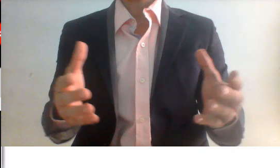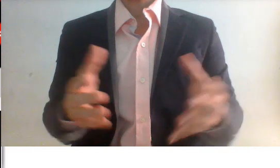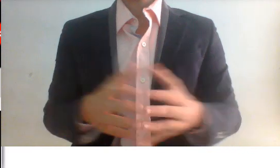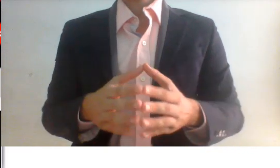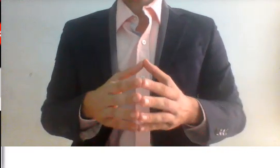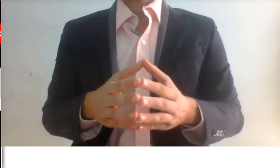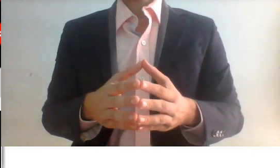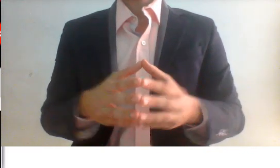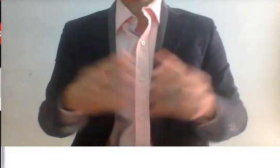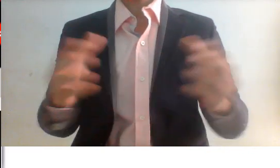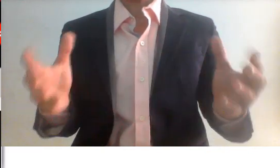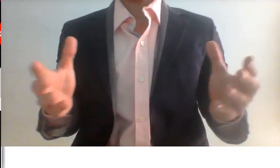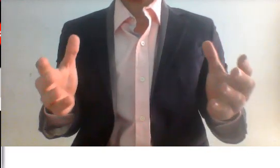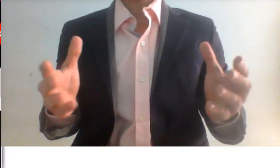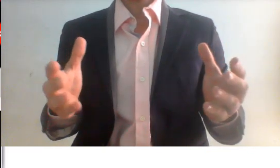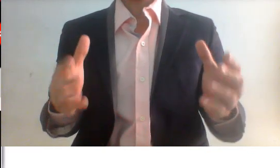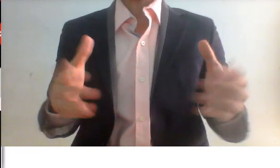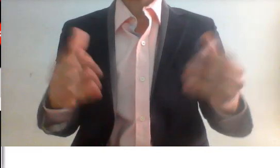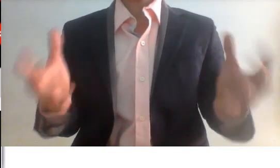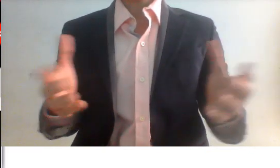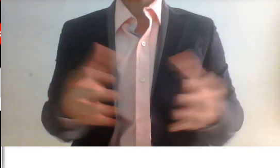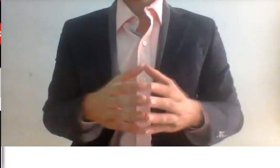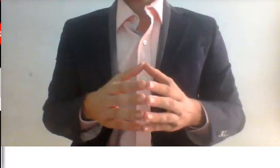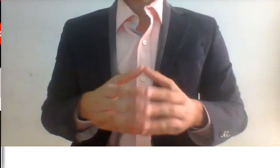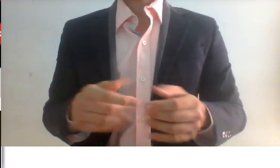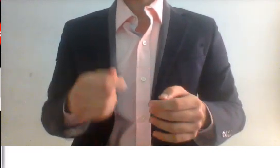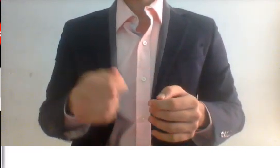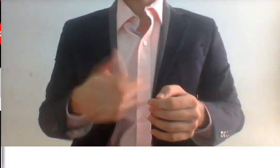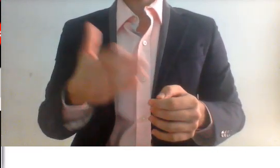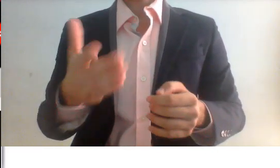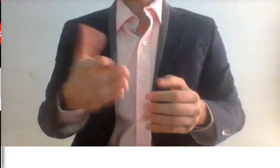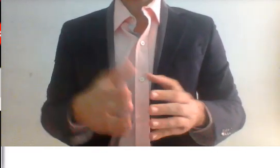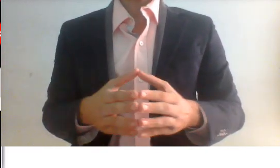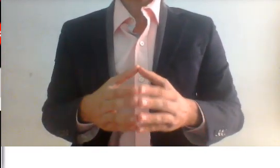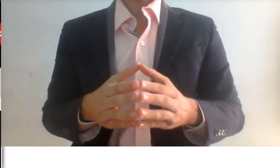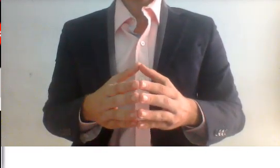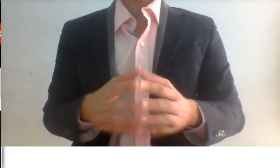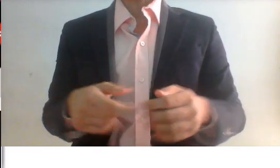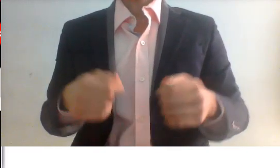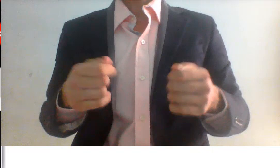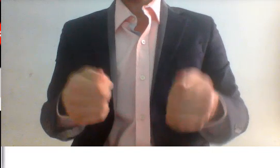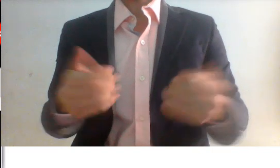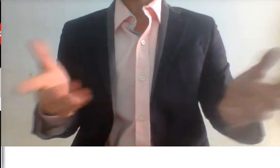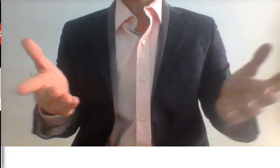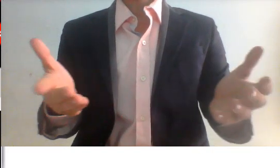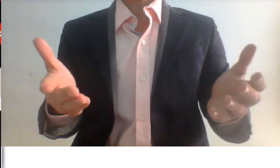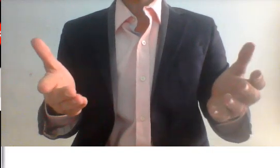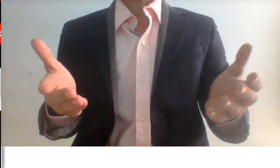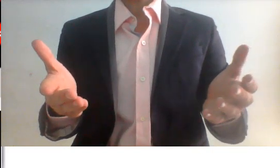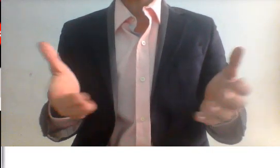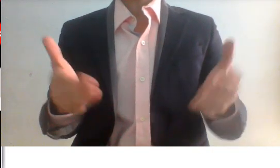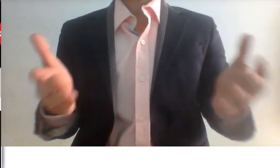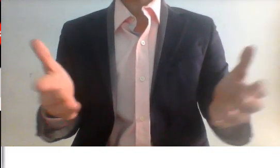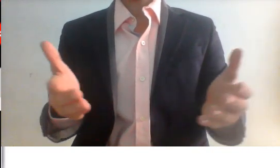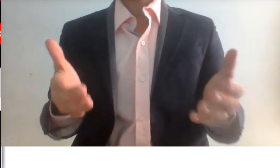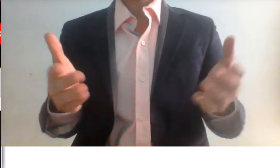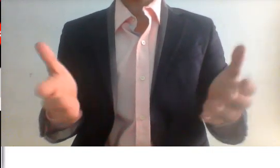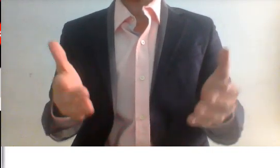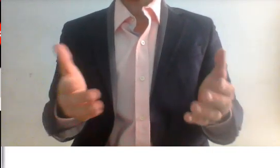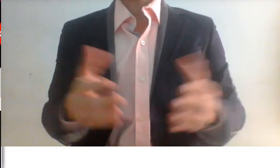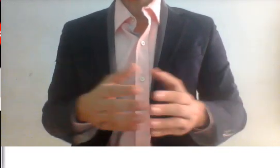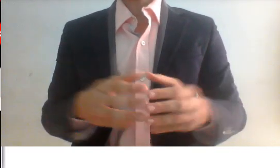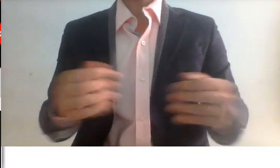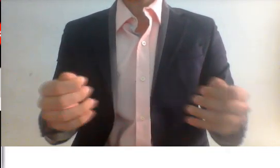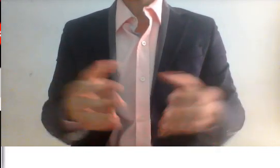es reportero, es un caricaturista, el cual le mencionó: oye, una preguntita, ¿realmente los